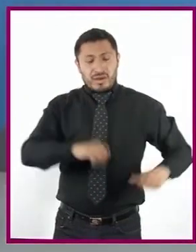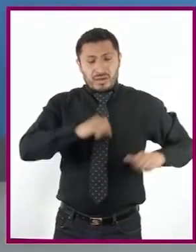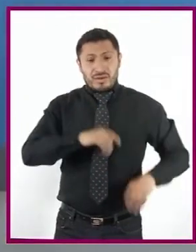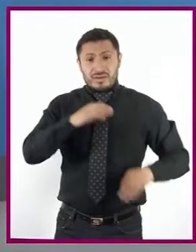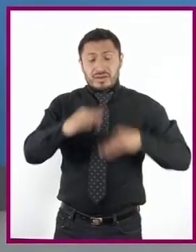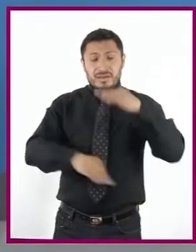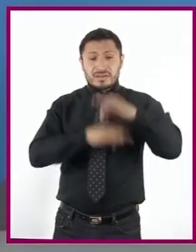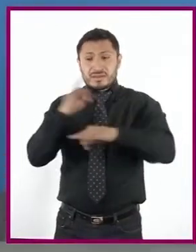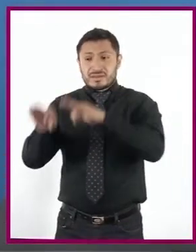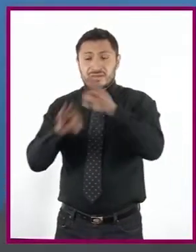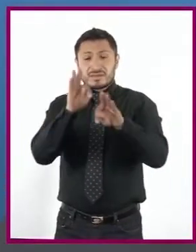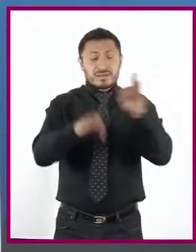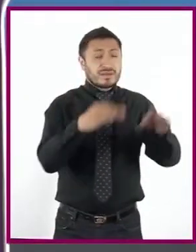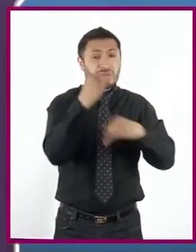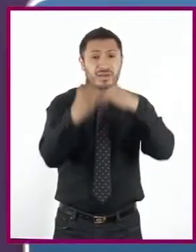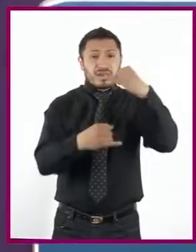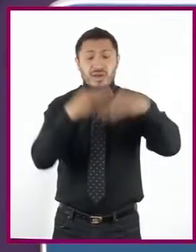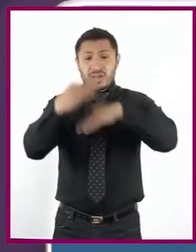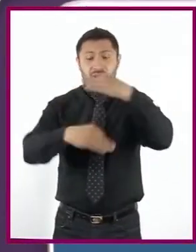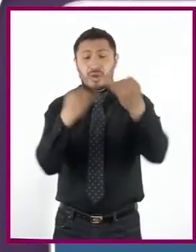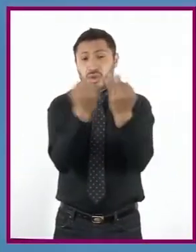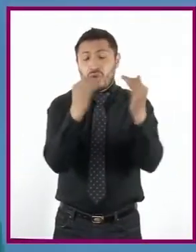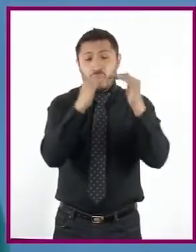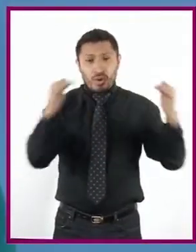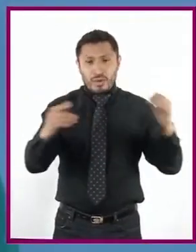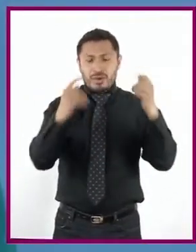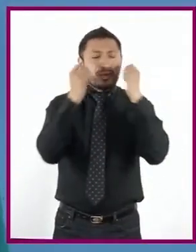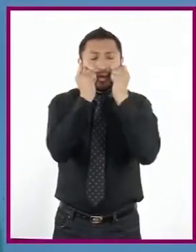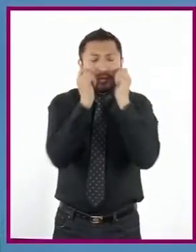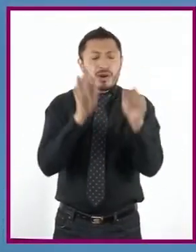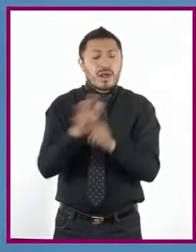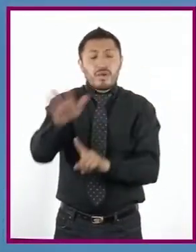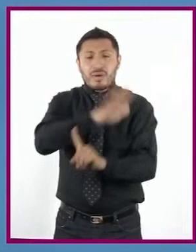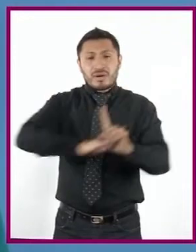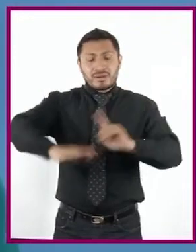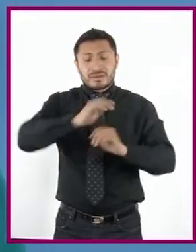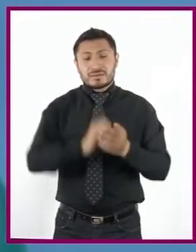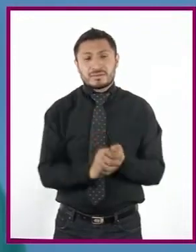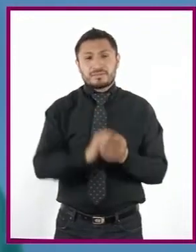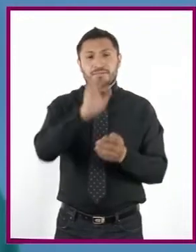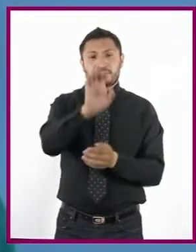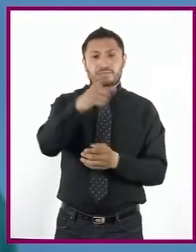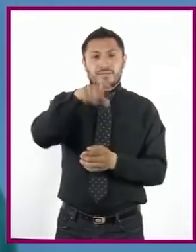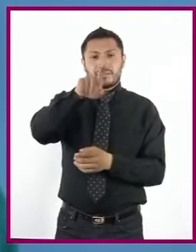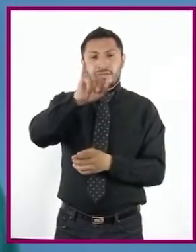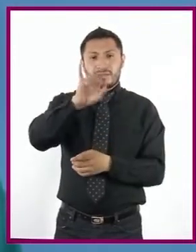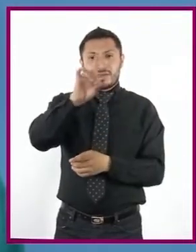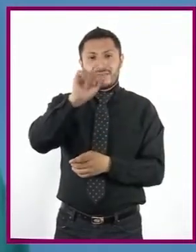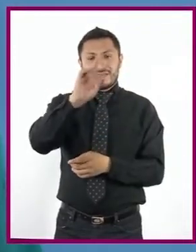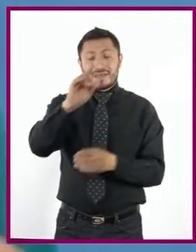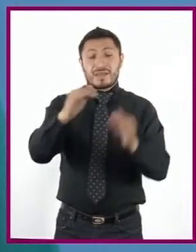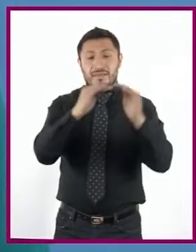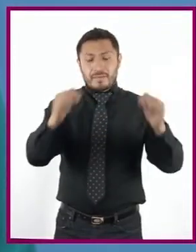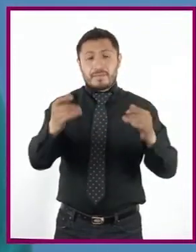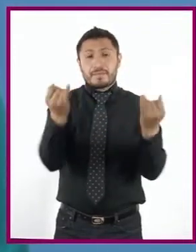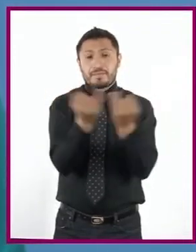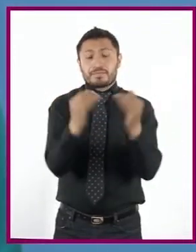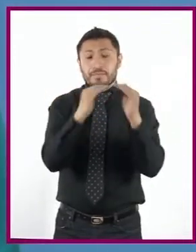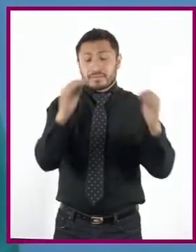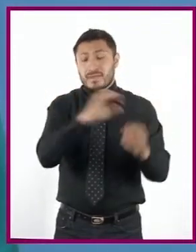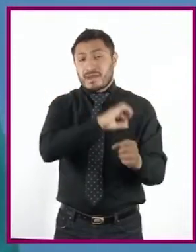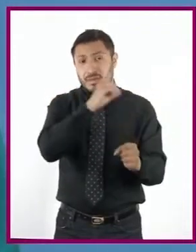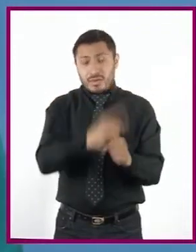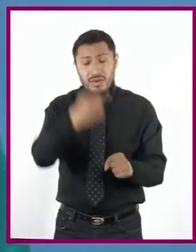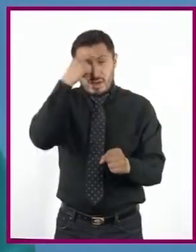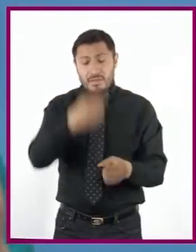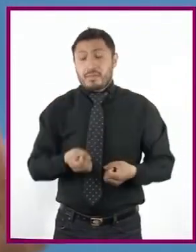personas, sin importar sus condiciones. La equidad consiste en la igualdad de oportunidades que se brindan a